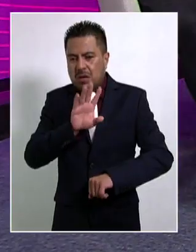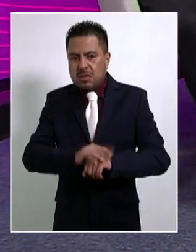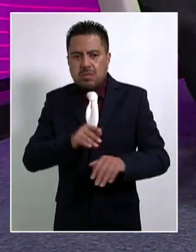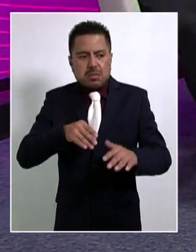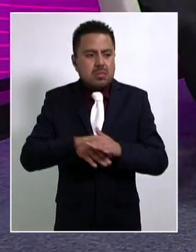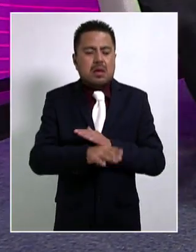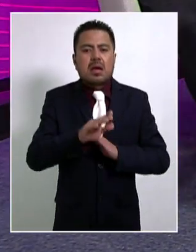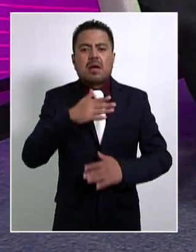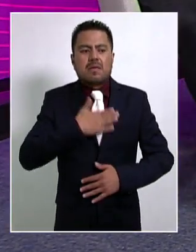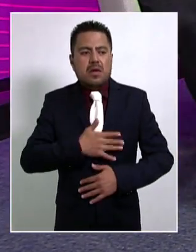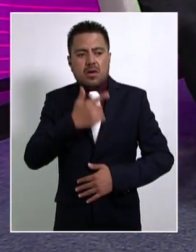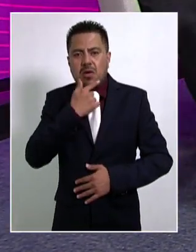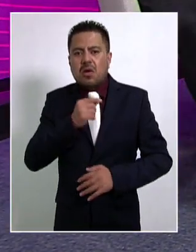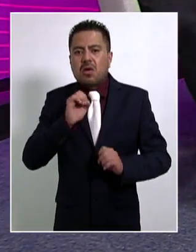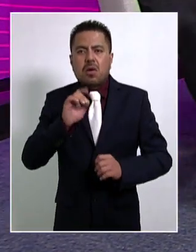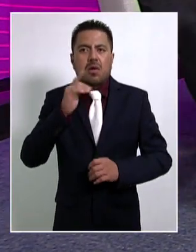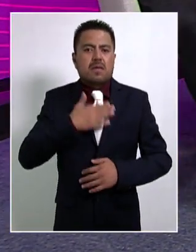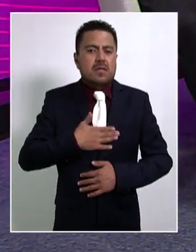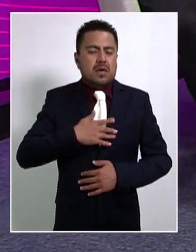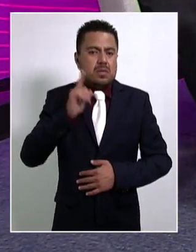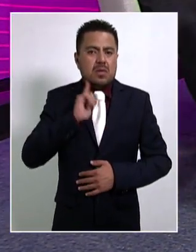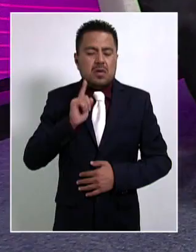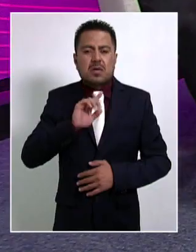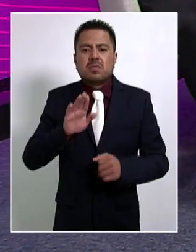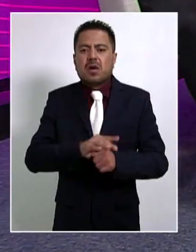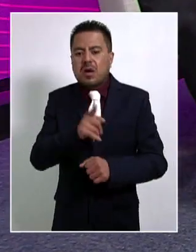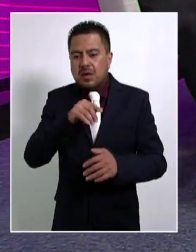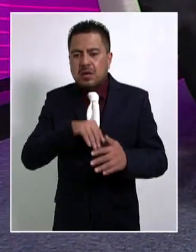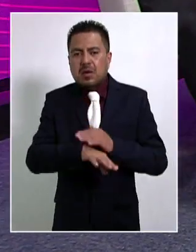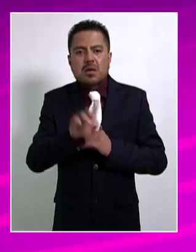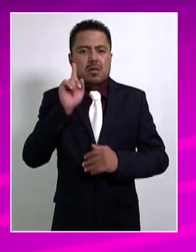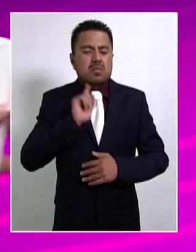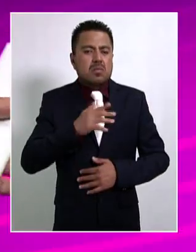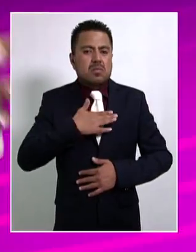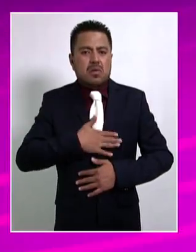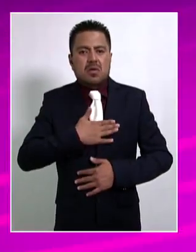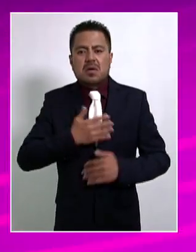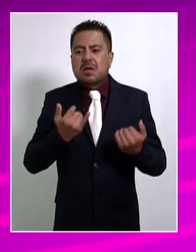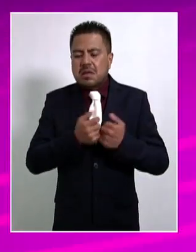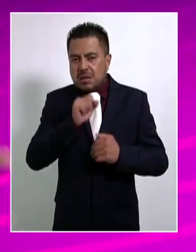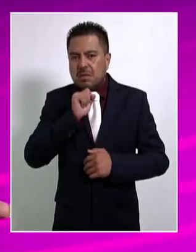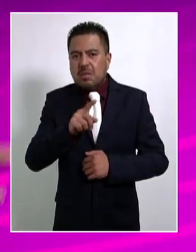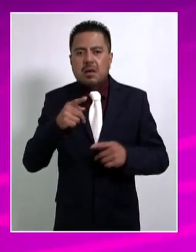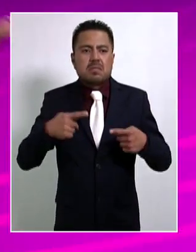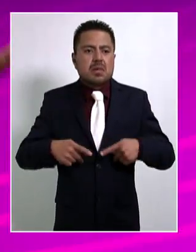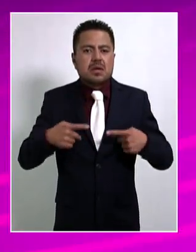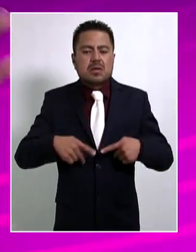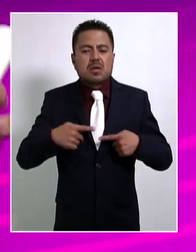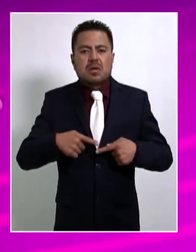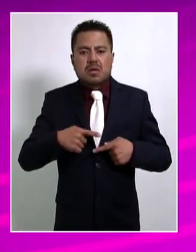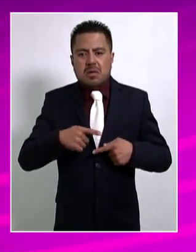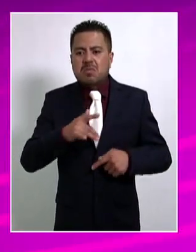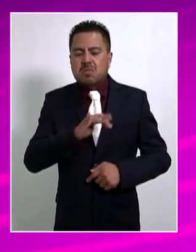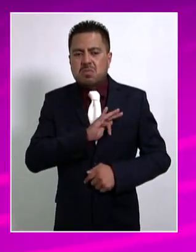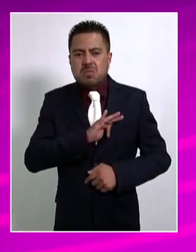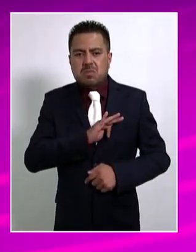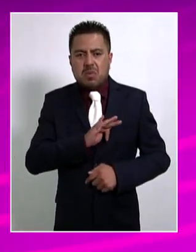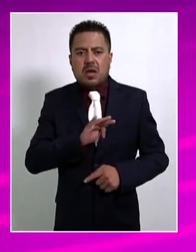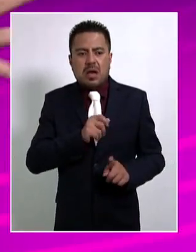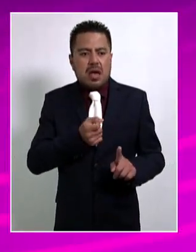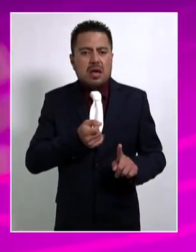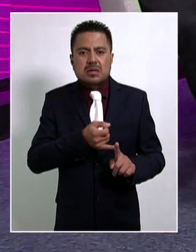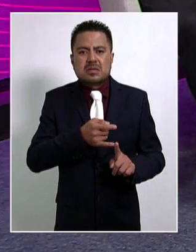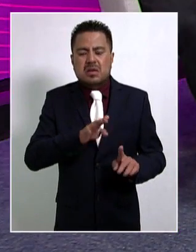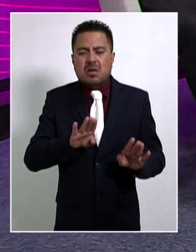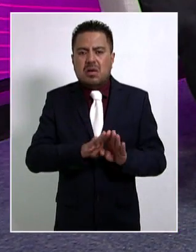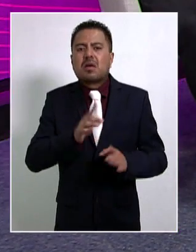hombres o a un baño de mujeres, porque si te pongo en el baño de mujeres, entonces también la persona puede ser que también como es